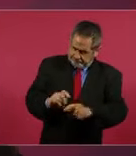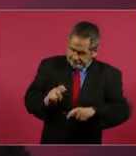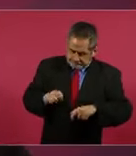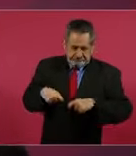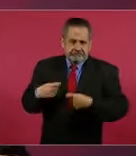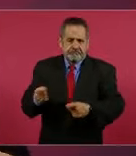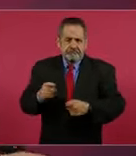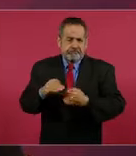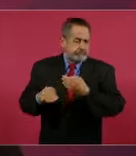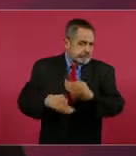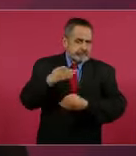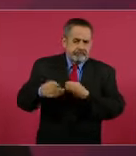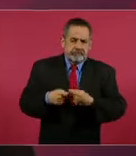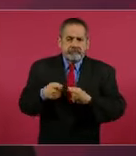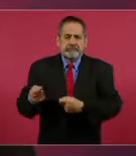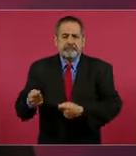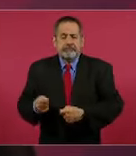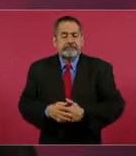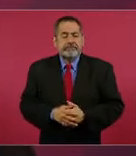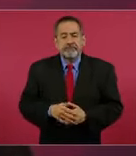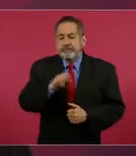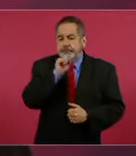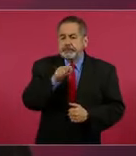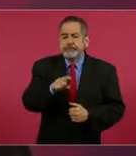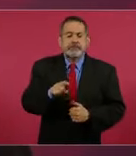y también que